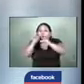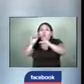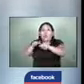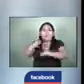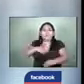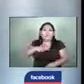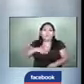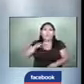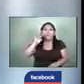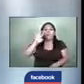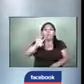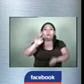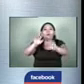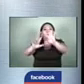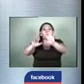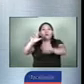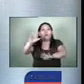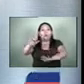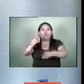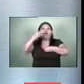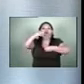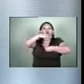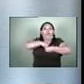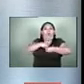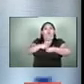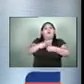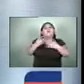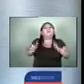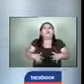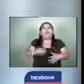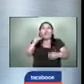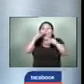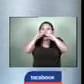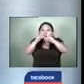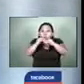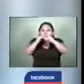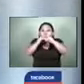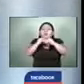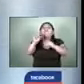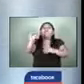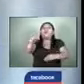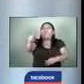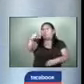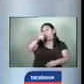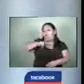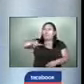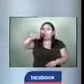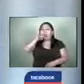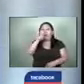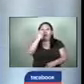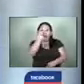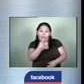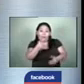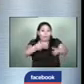483 grados de alcohol en aliento por lo que será procesado por los delitos de conducción peligrosa y